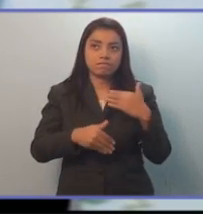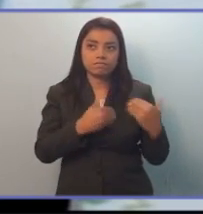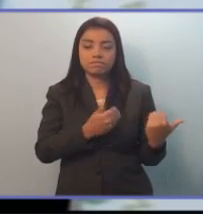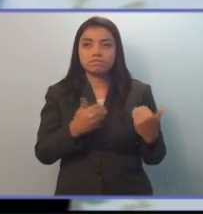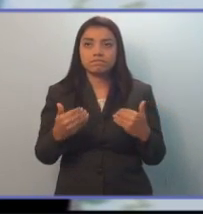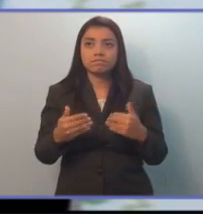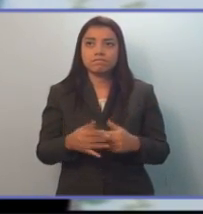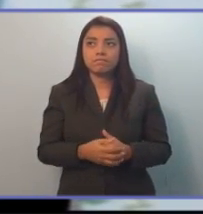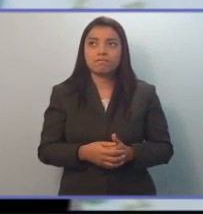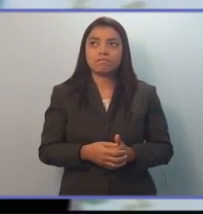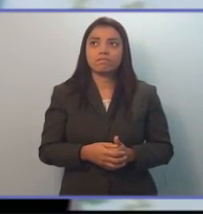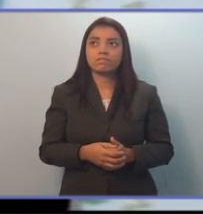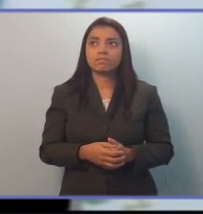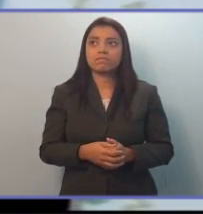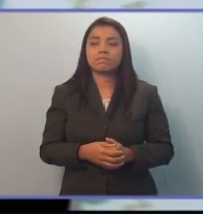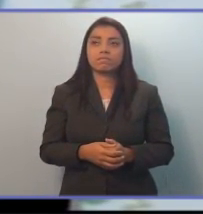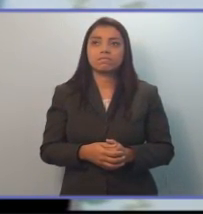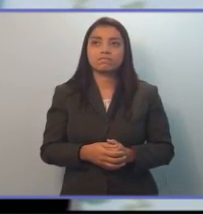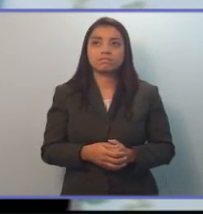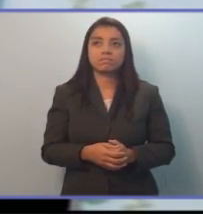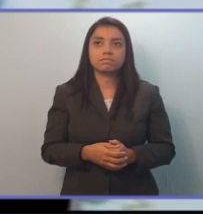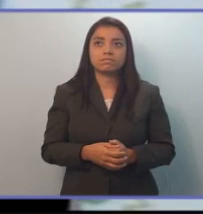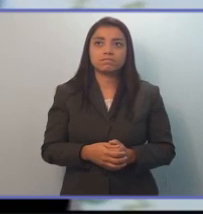pueda, digamos,